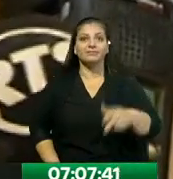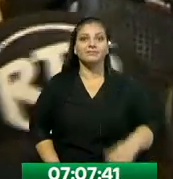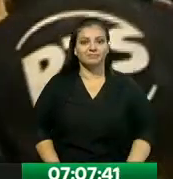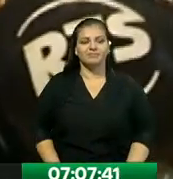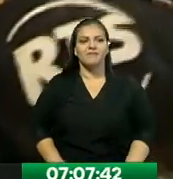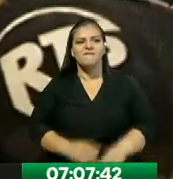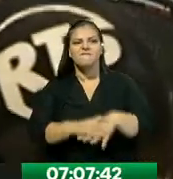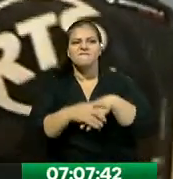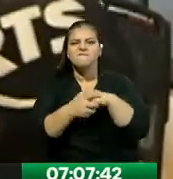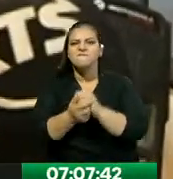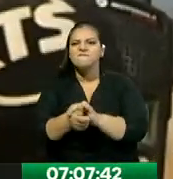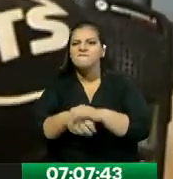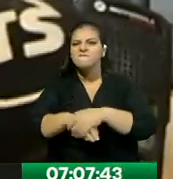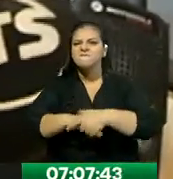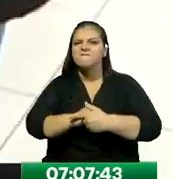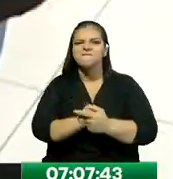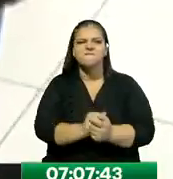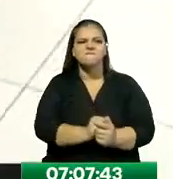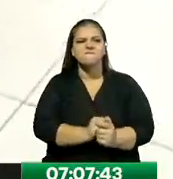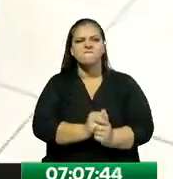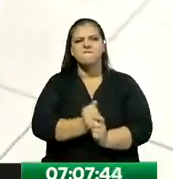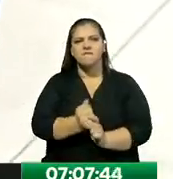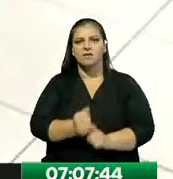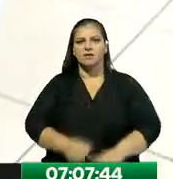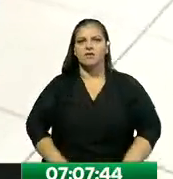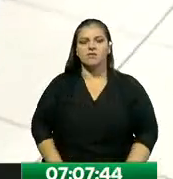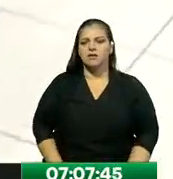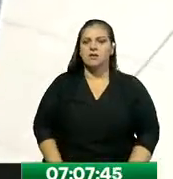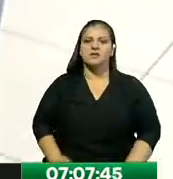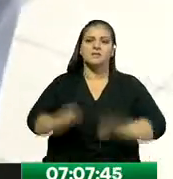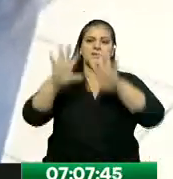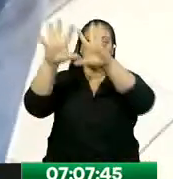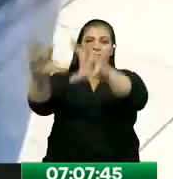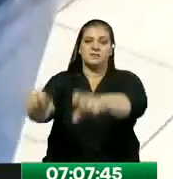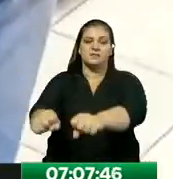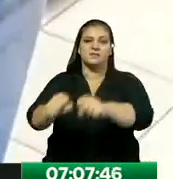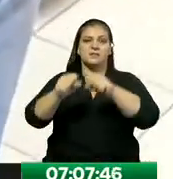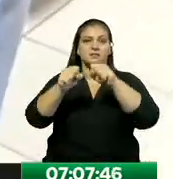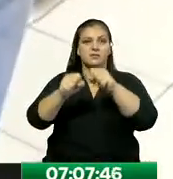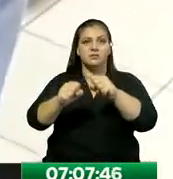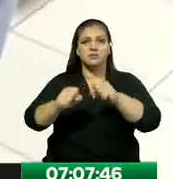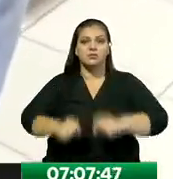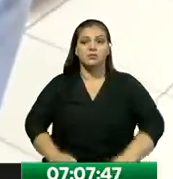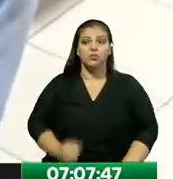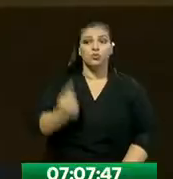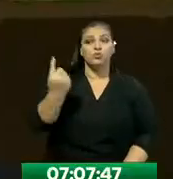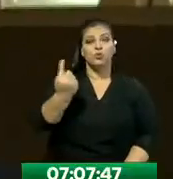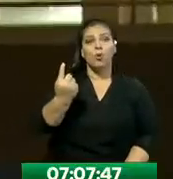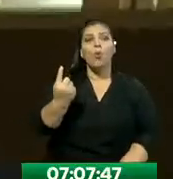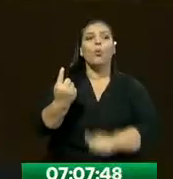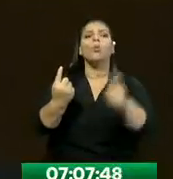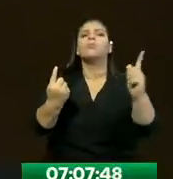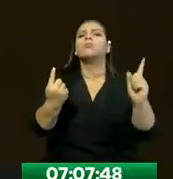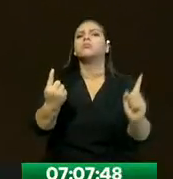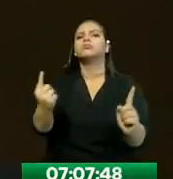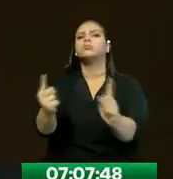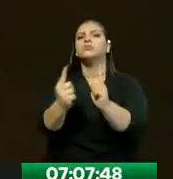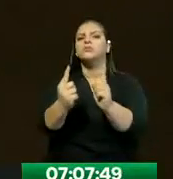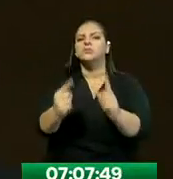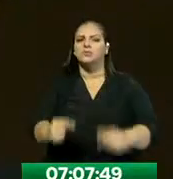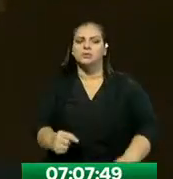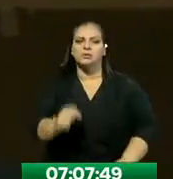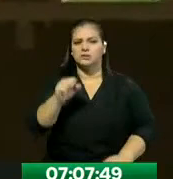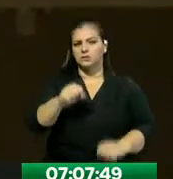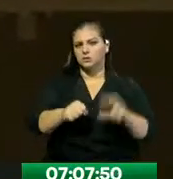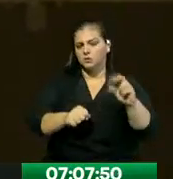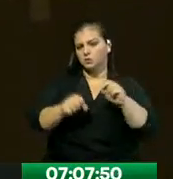y posterior sacar a los señores para poder hacer un registro a ver si el señor se encontraba con otra persona. Había demasiadas personas al interior y para salvaguardar la